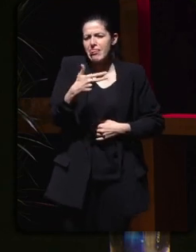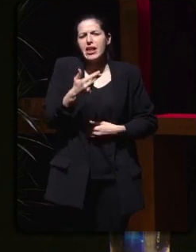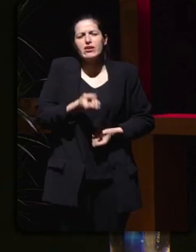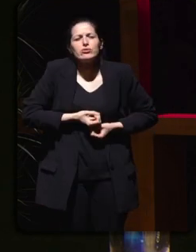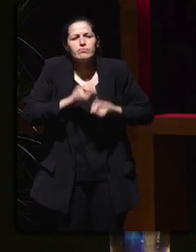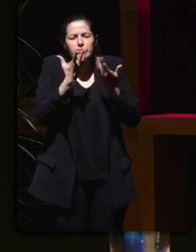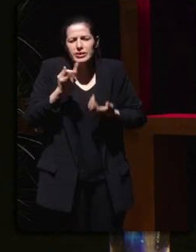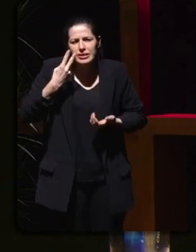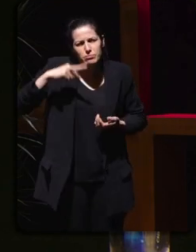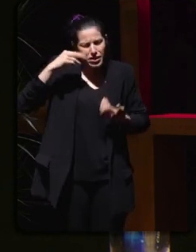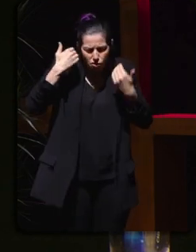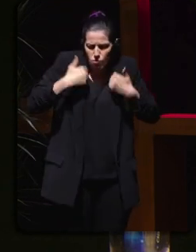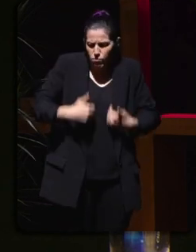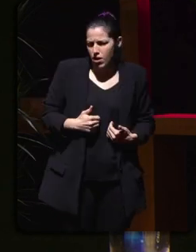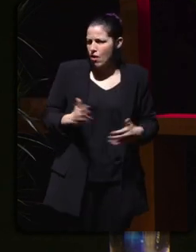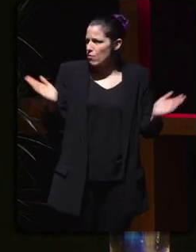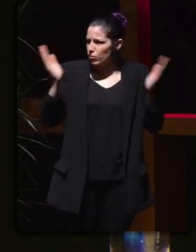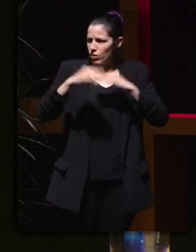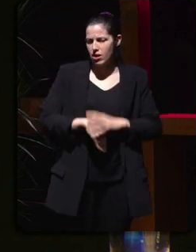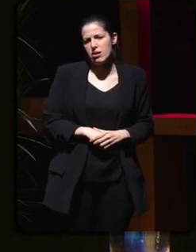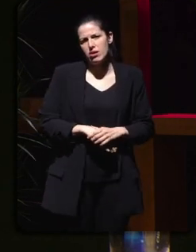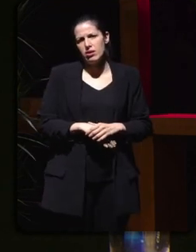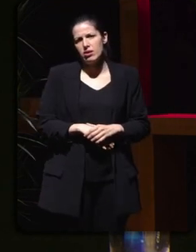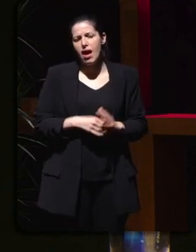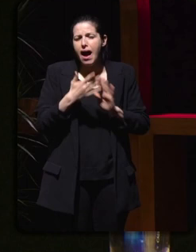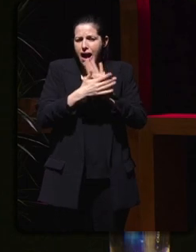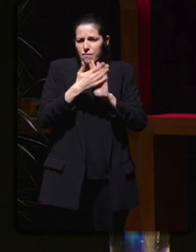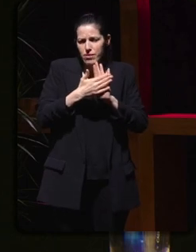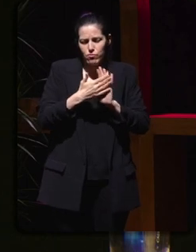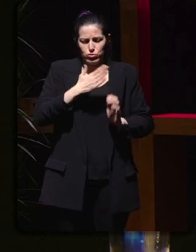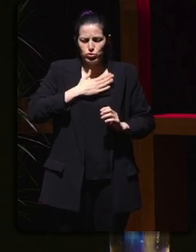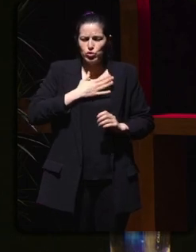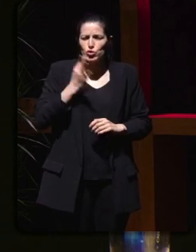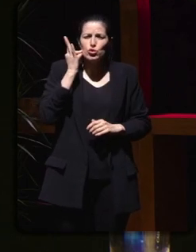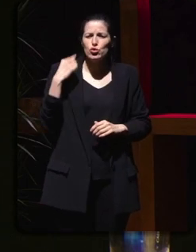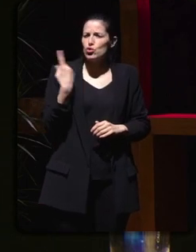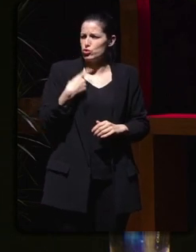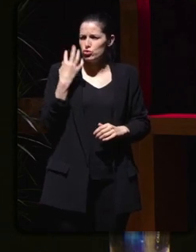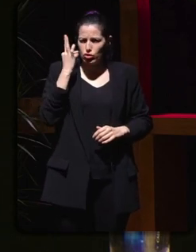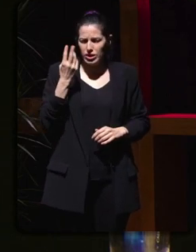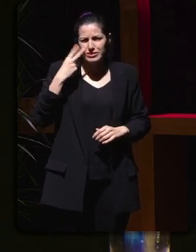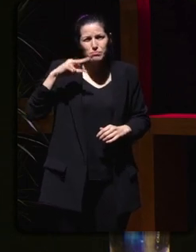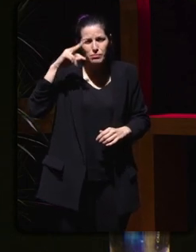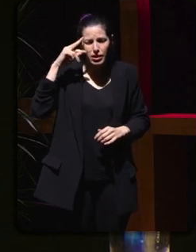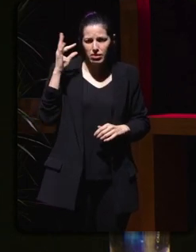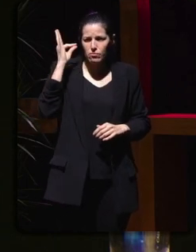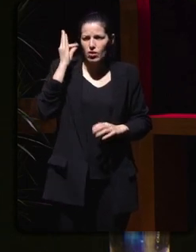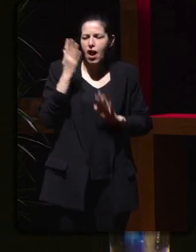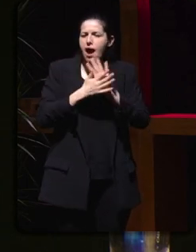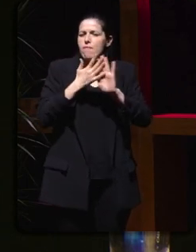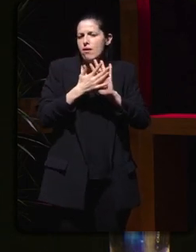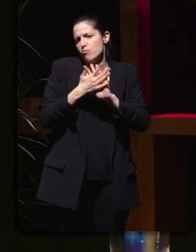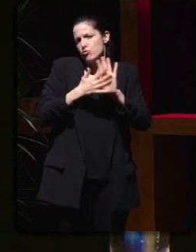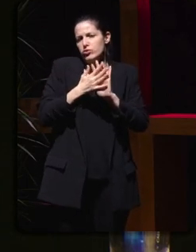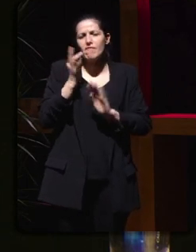experiencias humanas Y eso es muy importante cuando hablamos de nosotras como mujeres y de experiencias de mujeres usamos el femenino